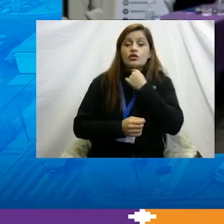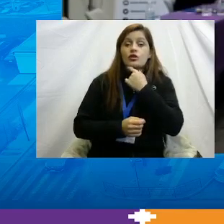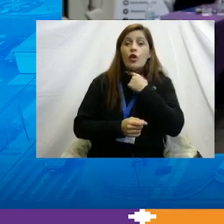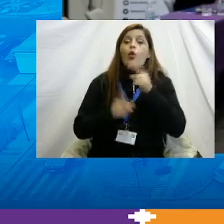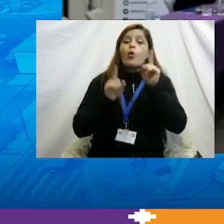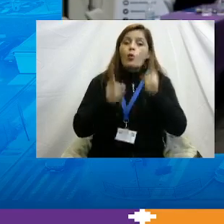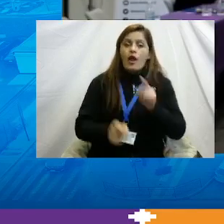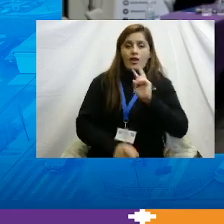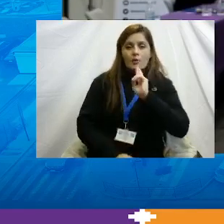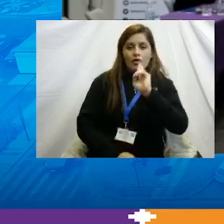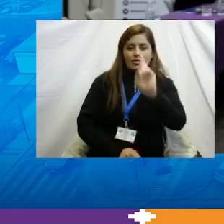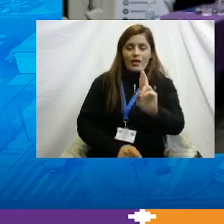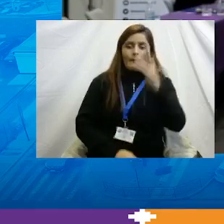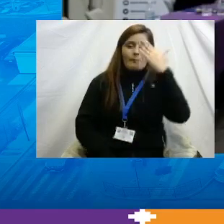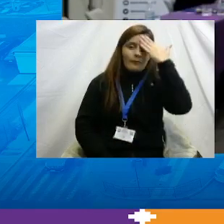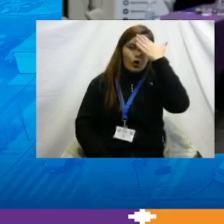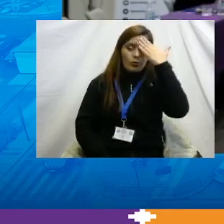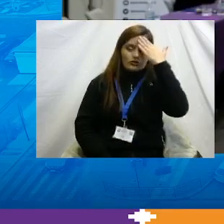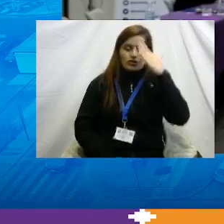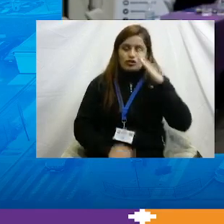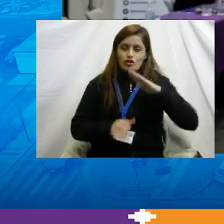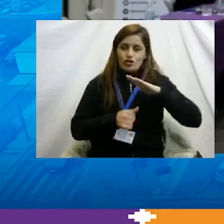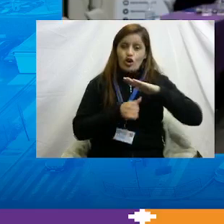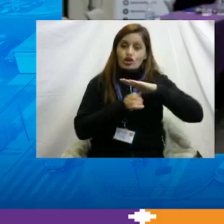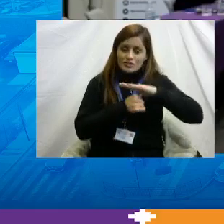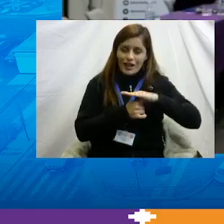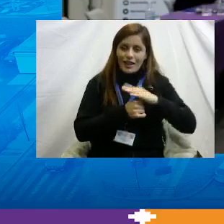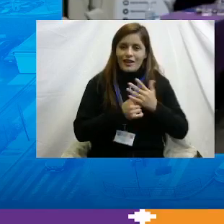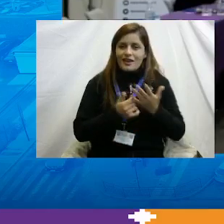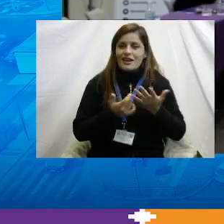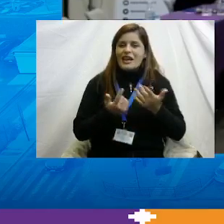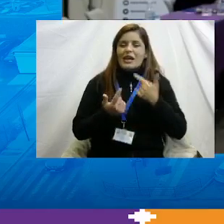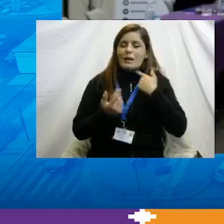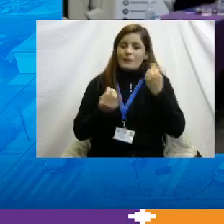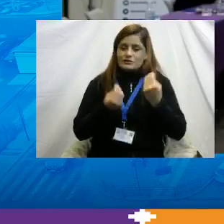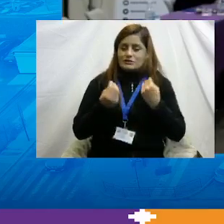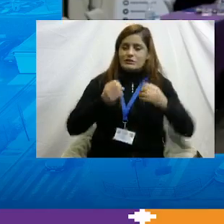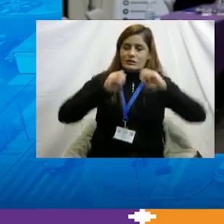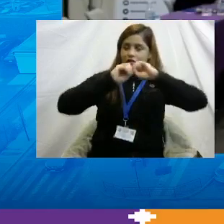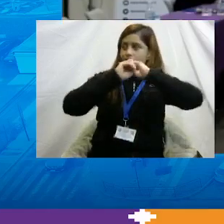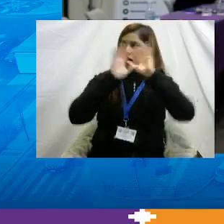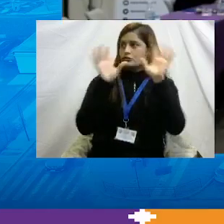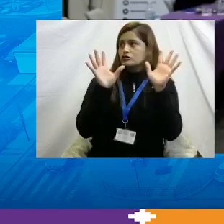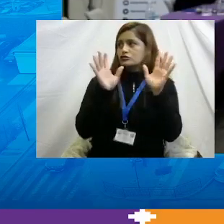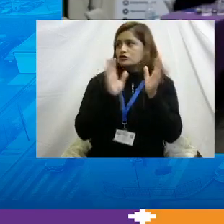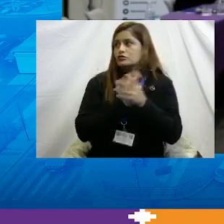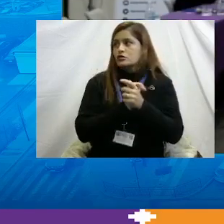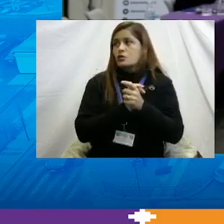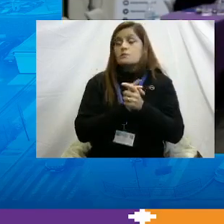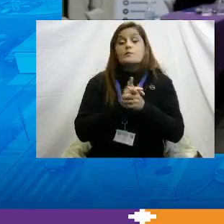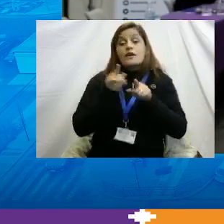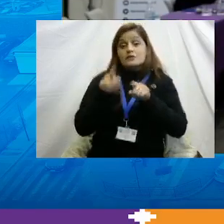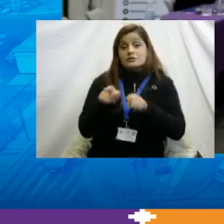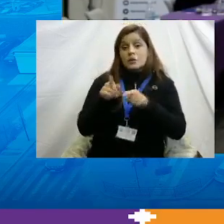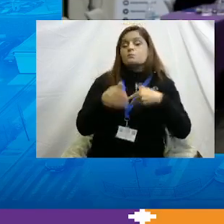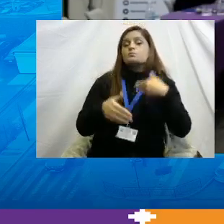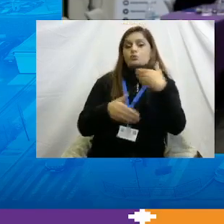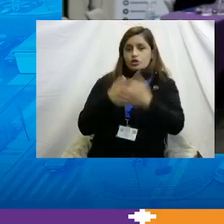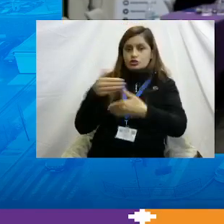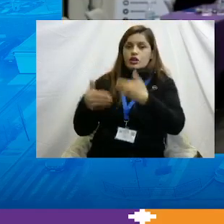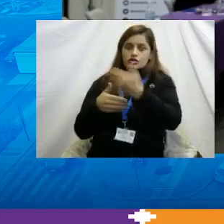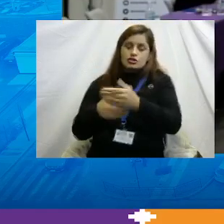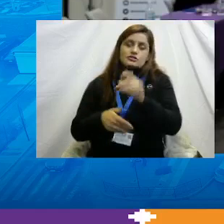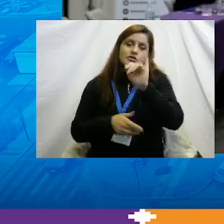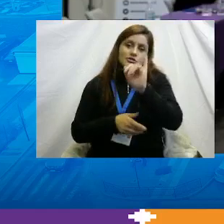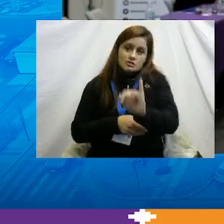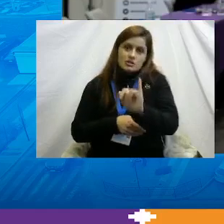igual responder a esta preocupación, concejal, a que queden claro que son procesos que, si bien toman